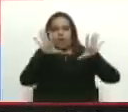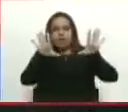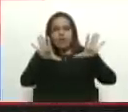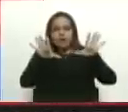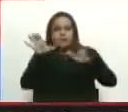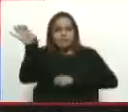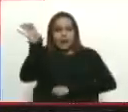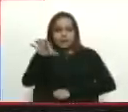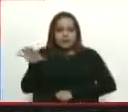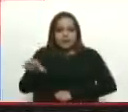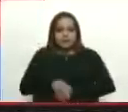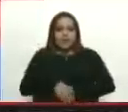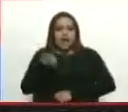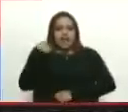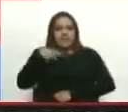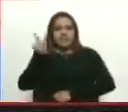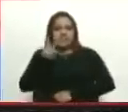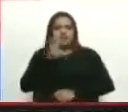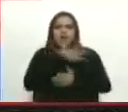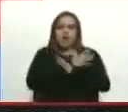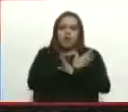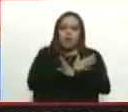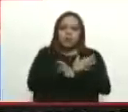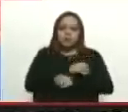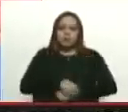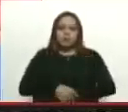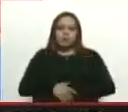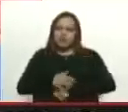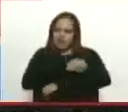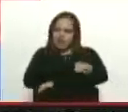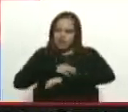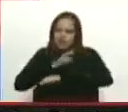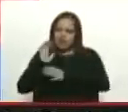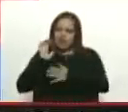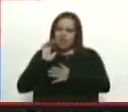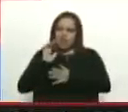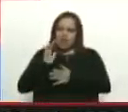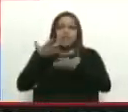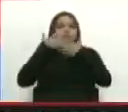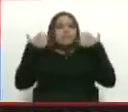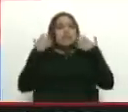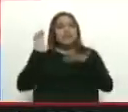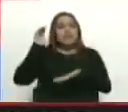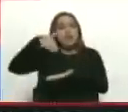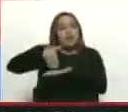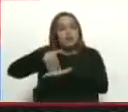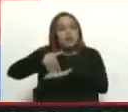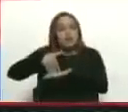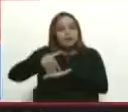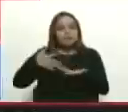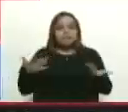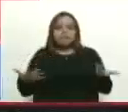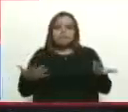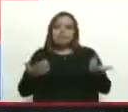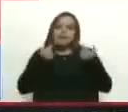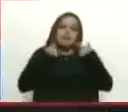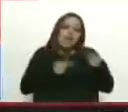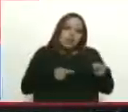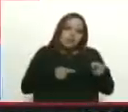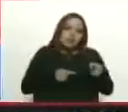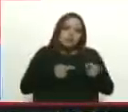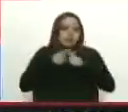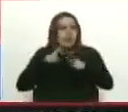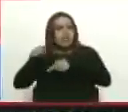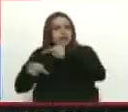Venezuela jugó, Tigres de Aragua, Tigres de Aragua, desafortunadamente ellos perdieron, y luego